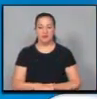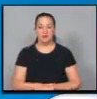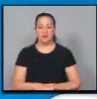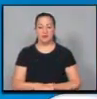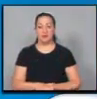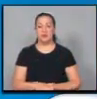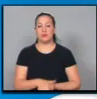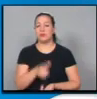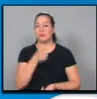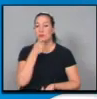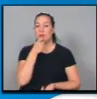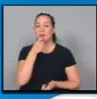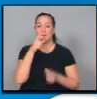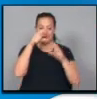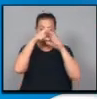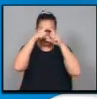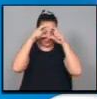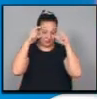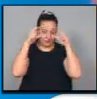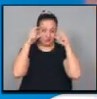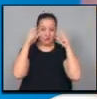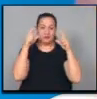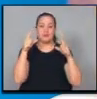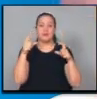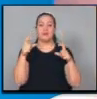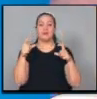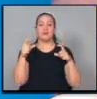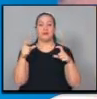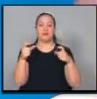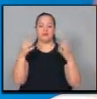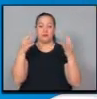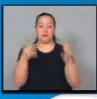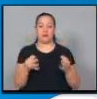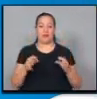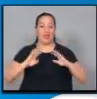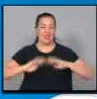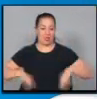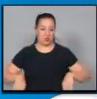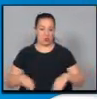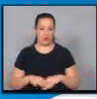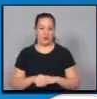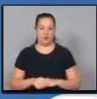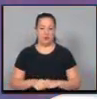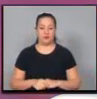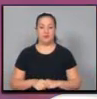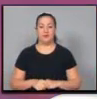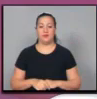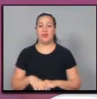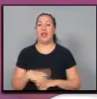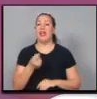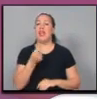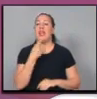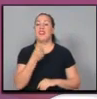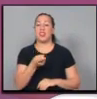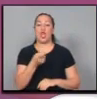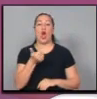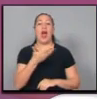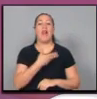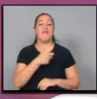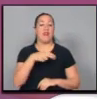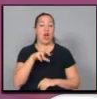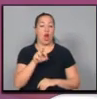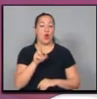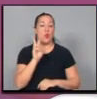ejemplo, está ahí con un antifaz, un espejo, sugestivamente desnuda. Sí, sí. ¿Qué dijo Graciela cuando vio esta nota? Primero,